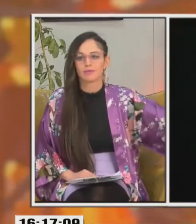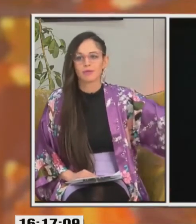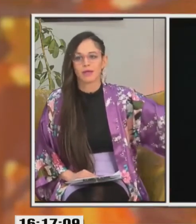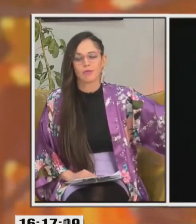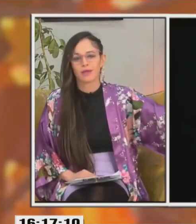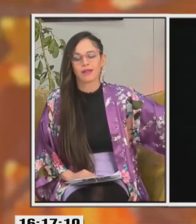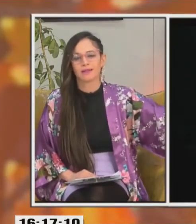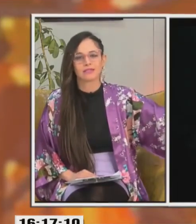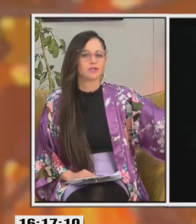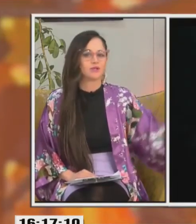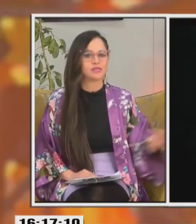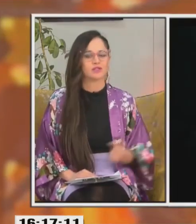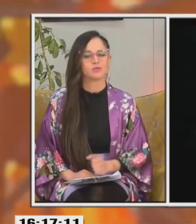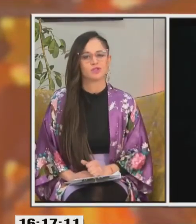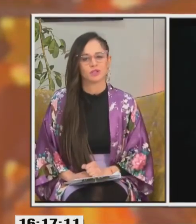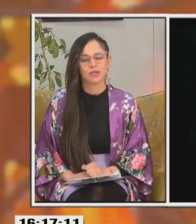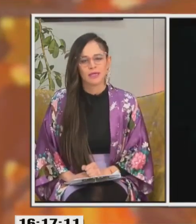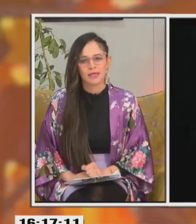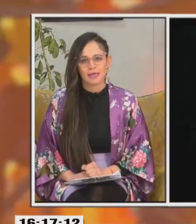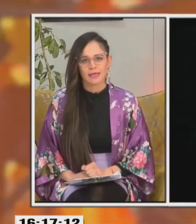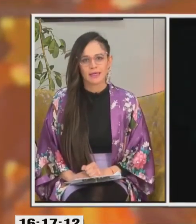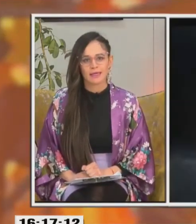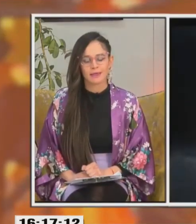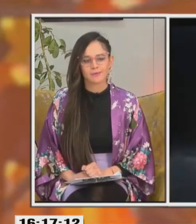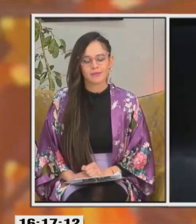también, afuera del Teatro de la Universidad de Concepción,